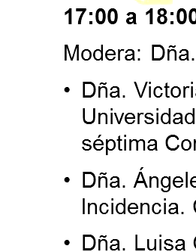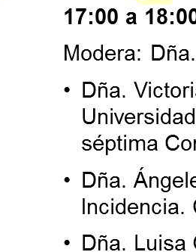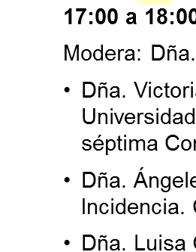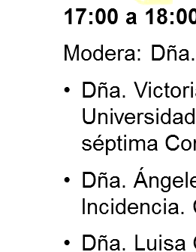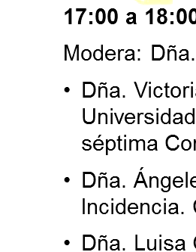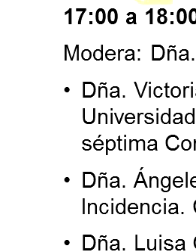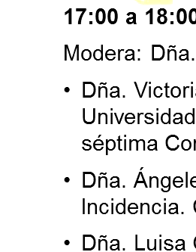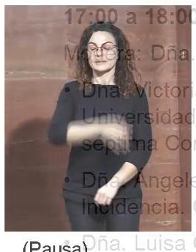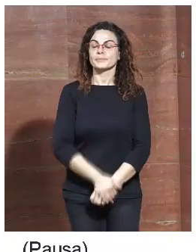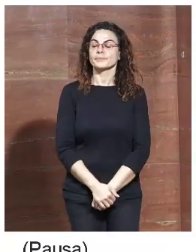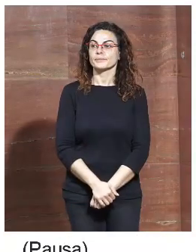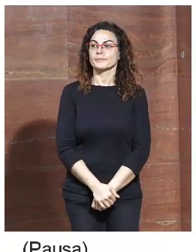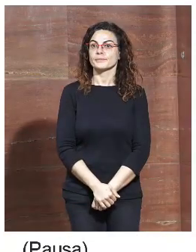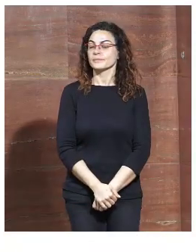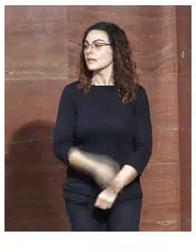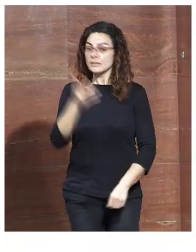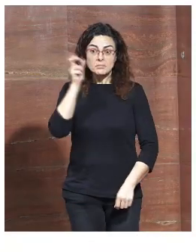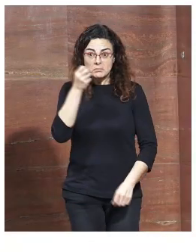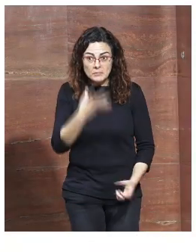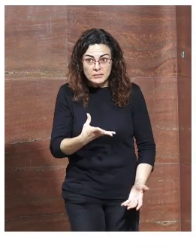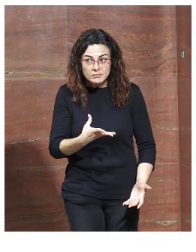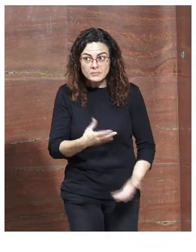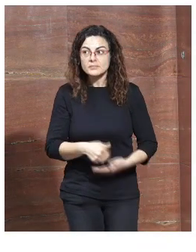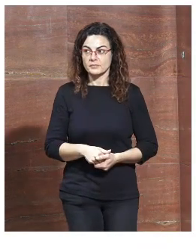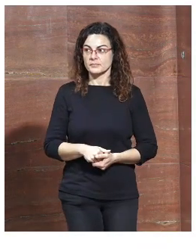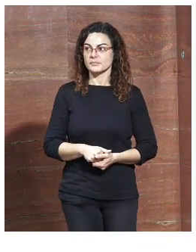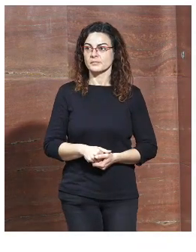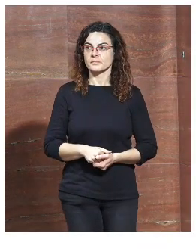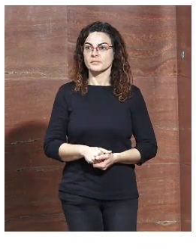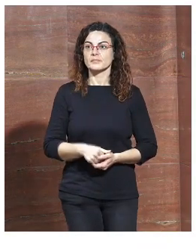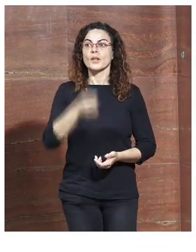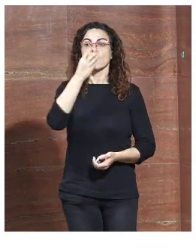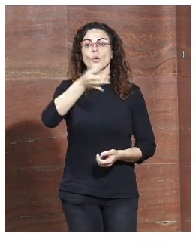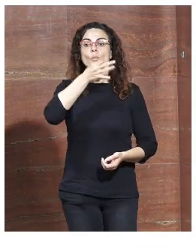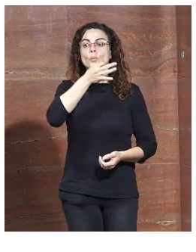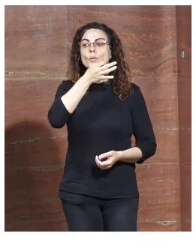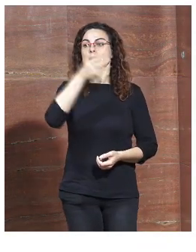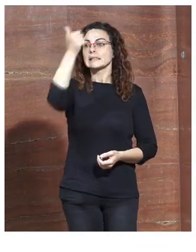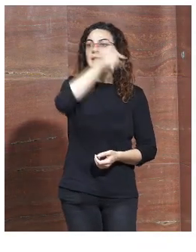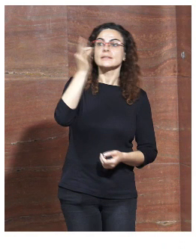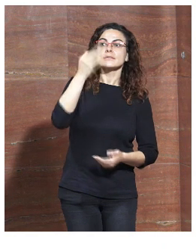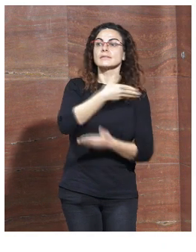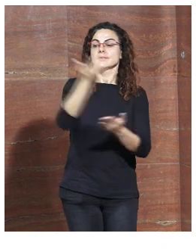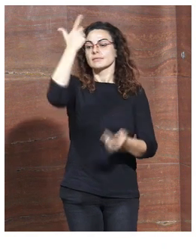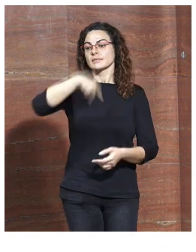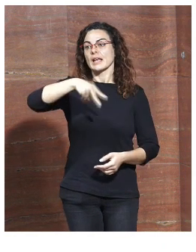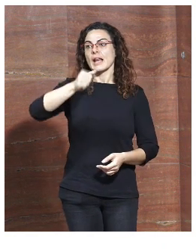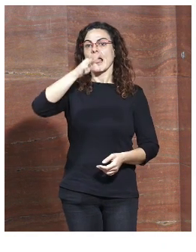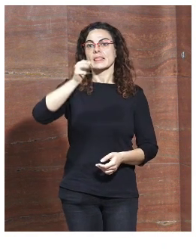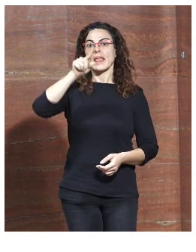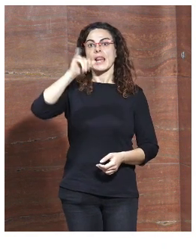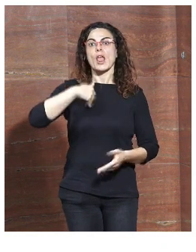Buenas tardes. Se me oye bien, ¿verdad? Bueno, pues buenas tardes a todas y a todos. Soy Natalia Hermida,